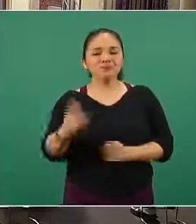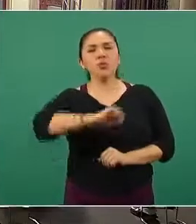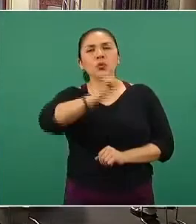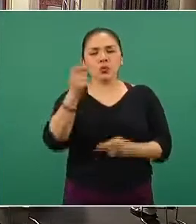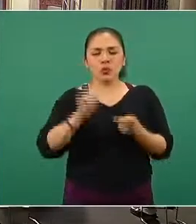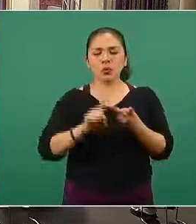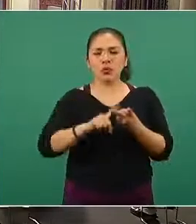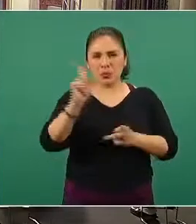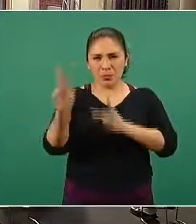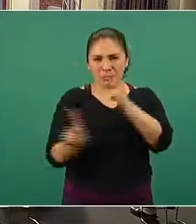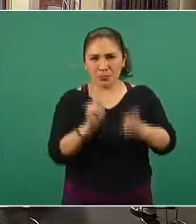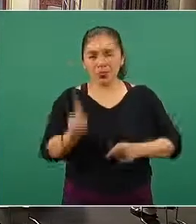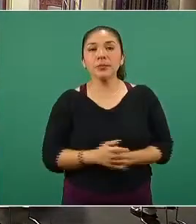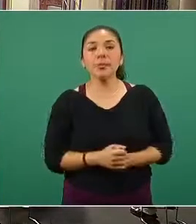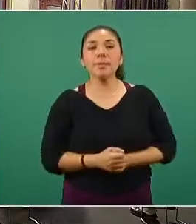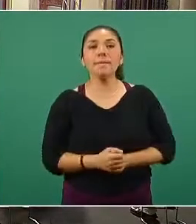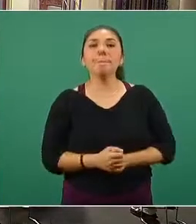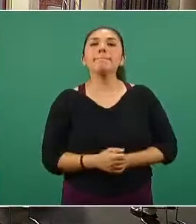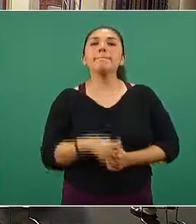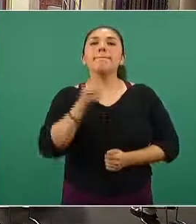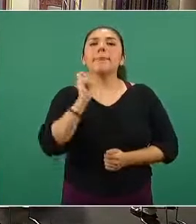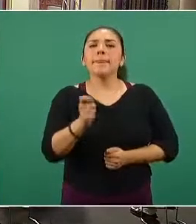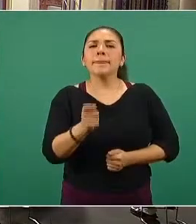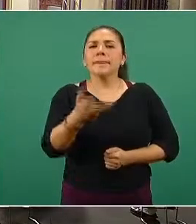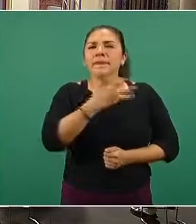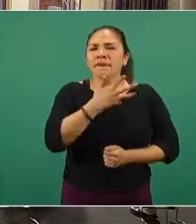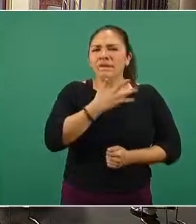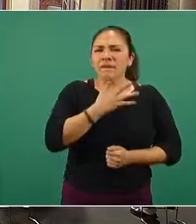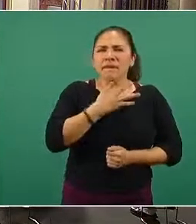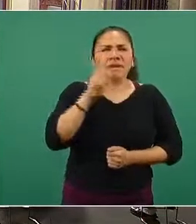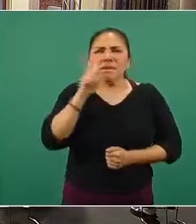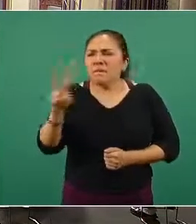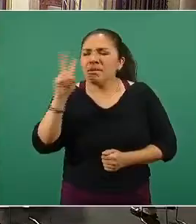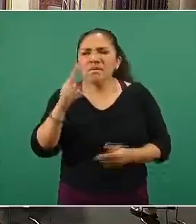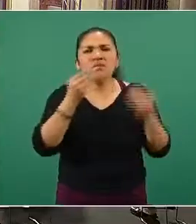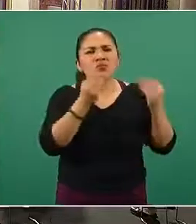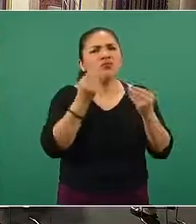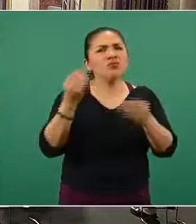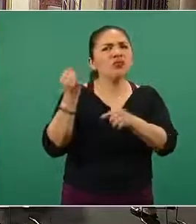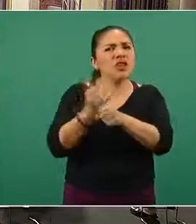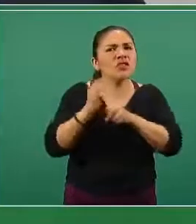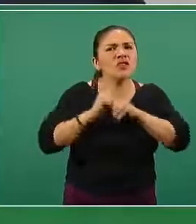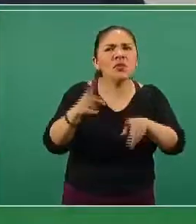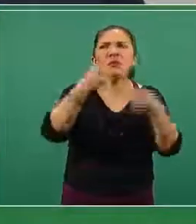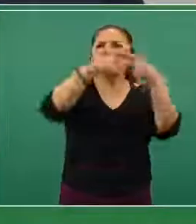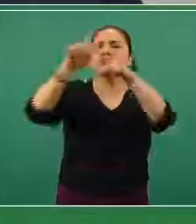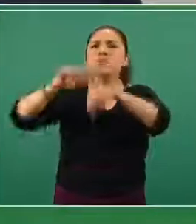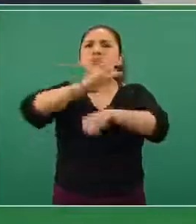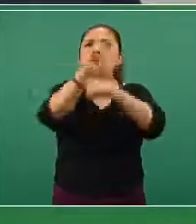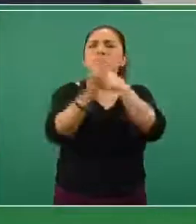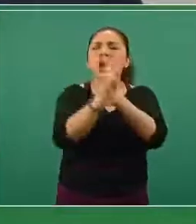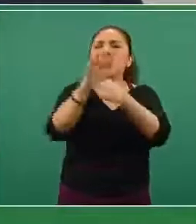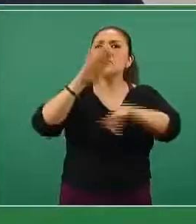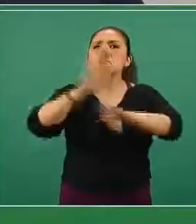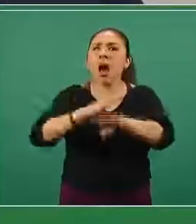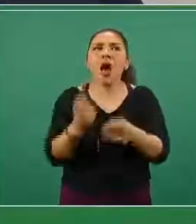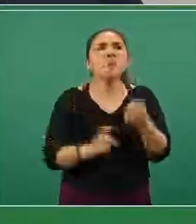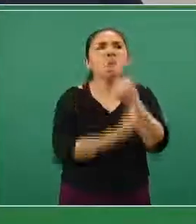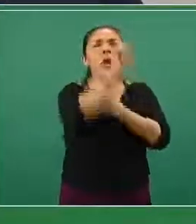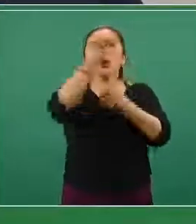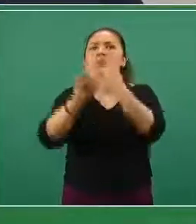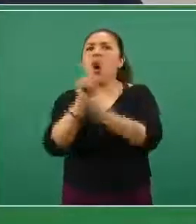Una segunda pregunta que tiene que ver con, ha habido en estos días mucha información de distintos países sobre cada vez más casos de